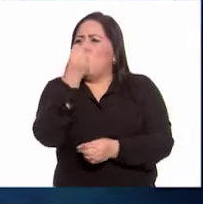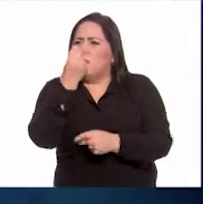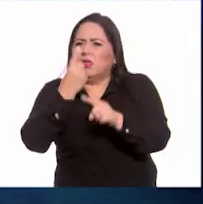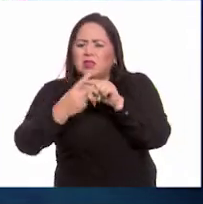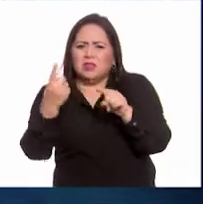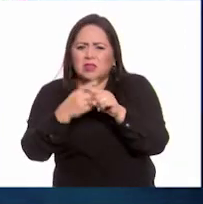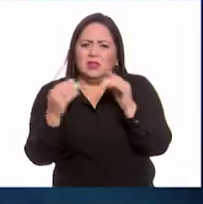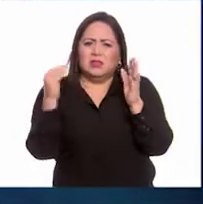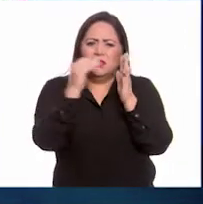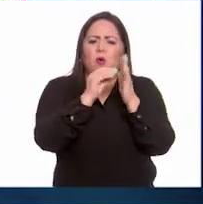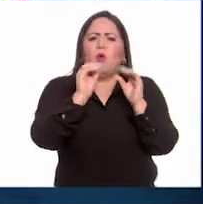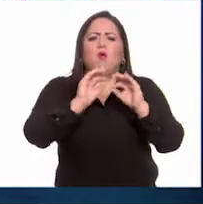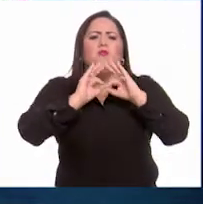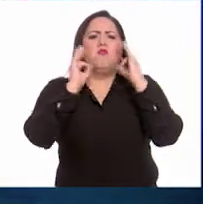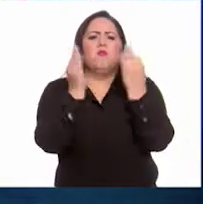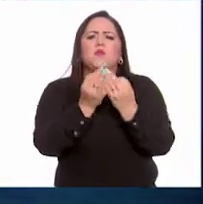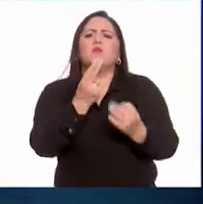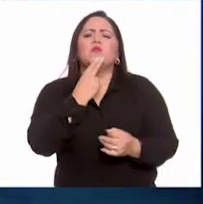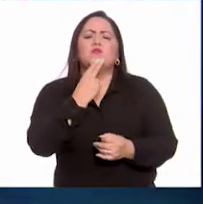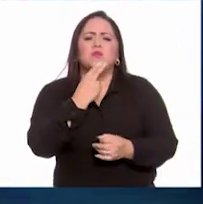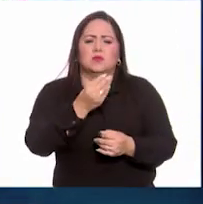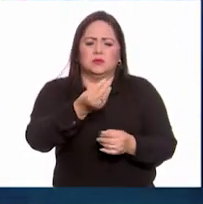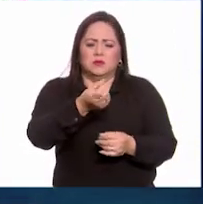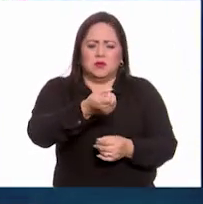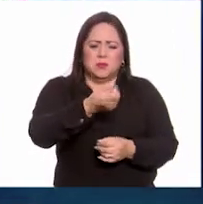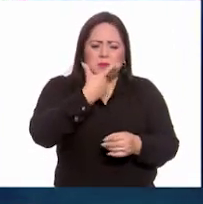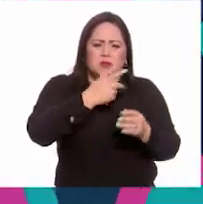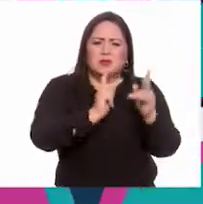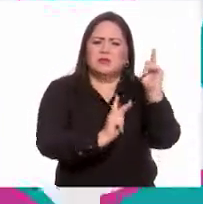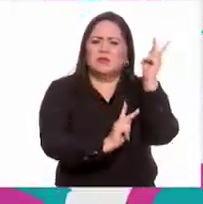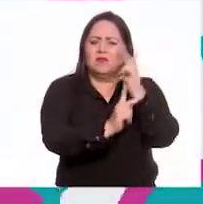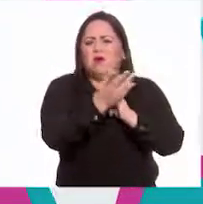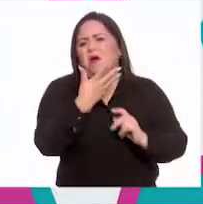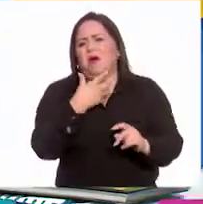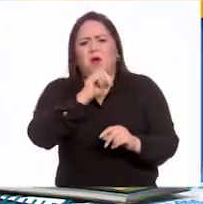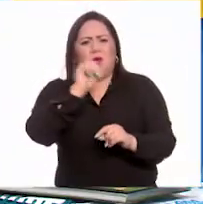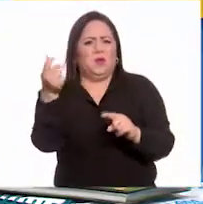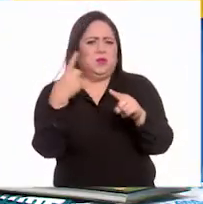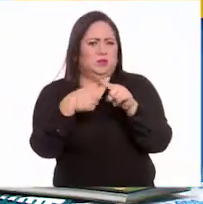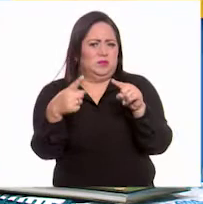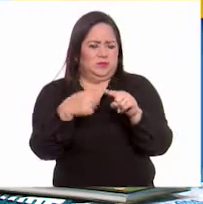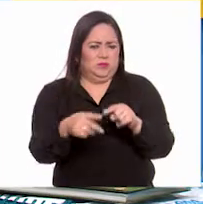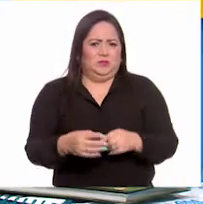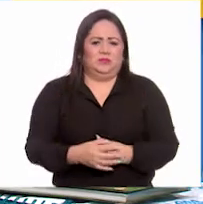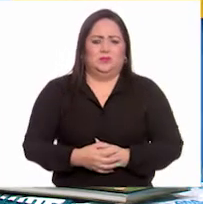comida o formas de uso de las plantas medicinales, entre otros.